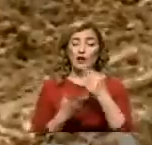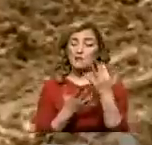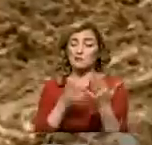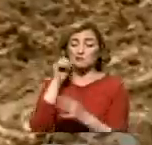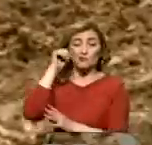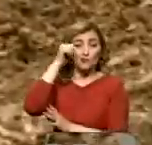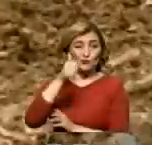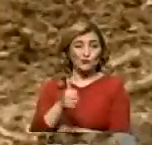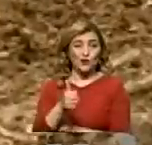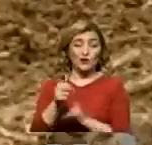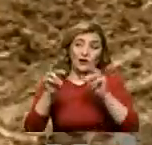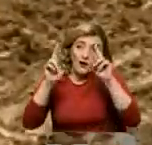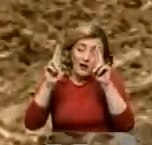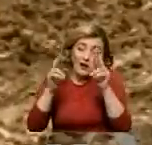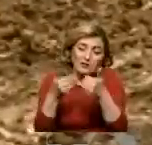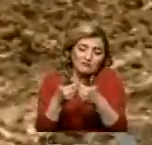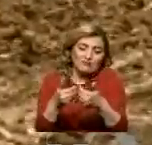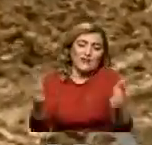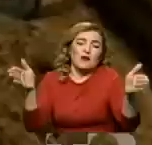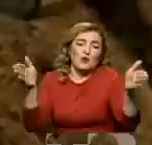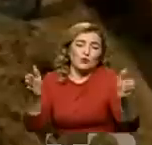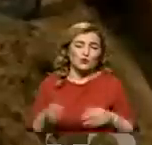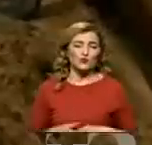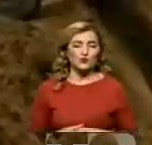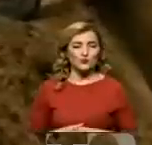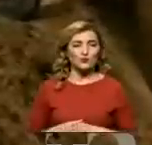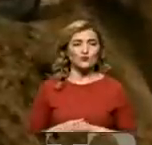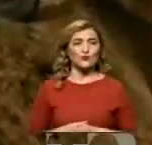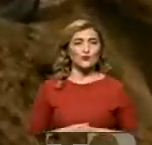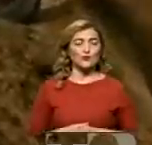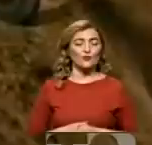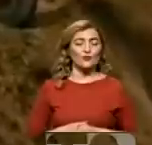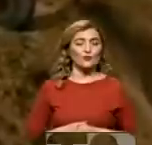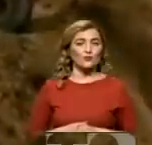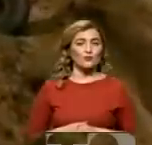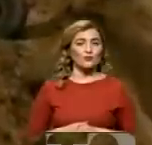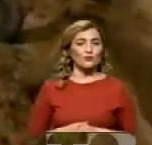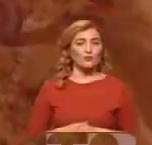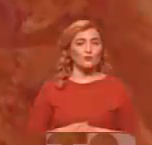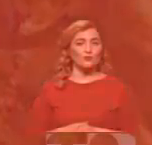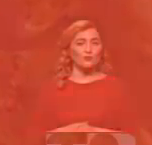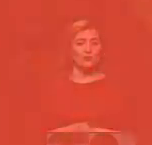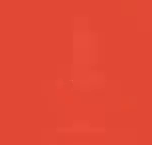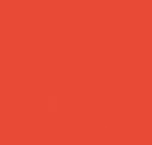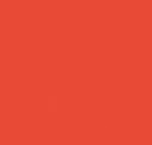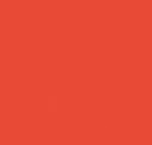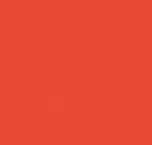mañana ya esté completamente habilitado el acceso. Dayana Monroy, 24 horas.